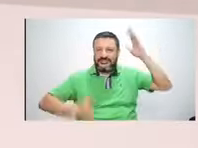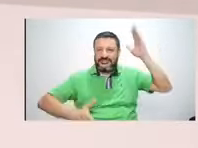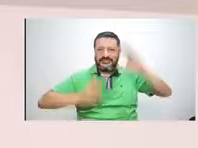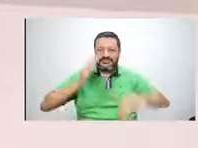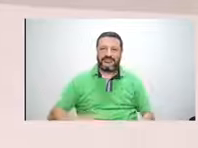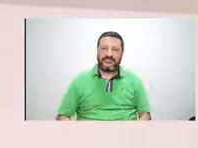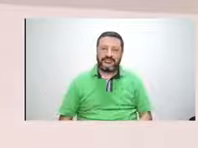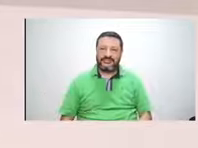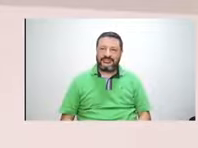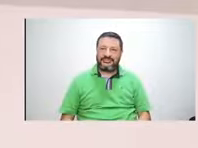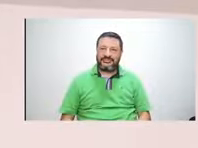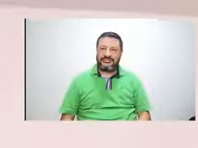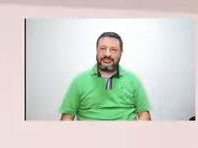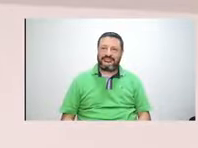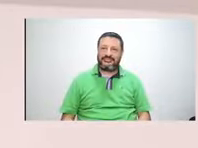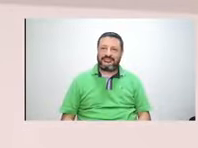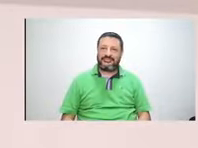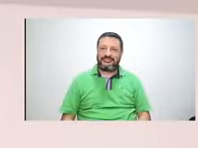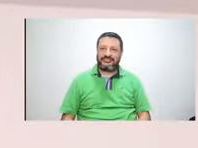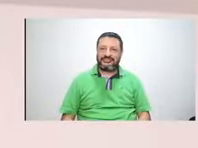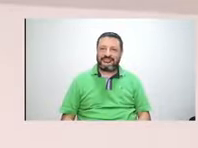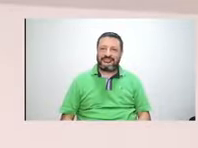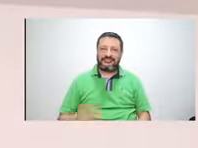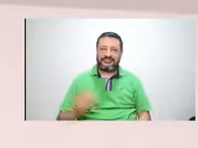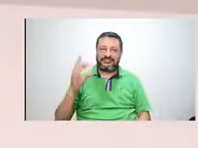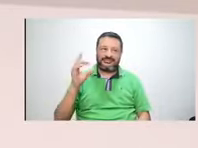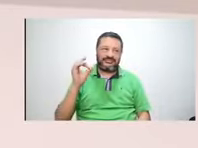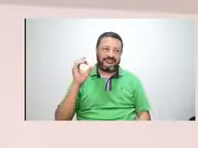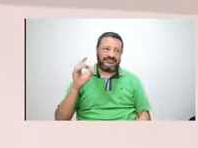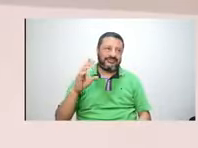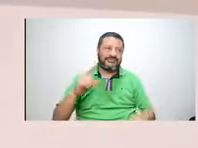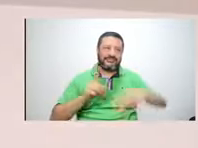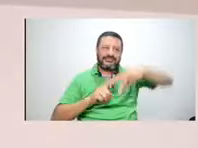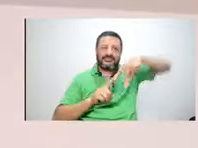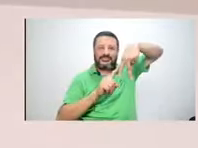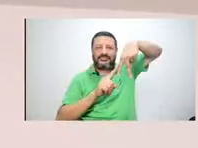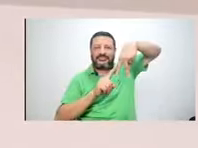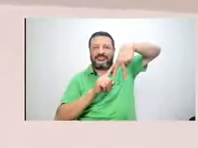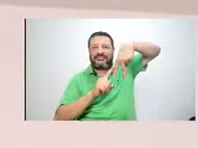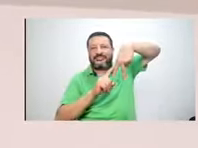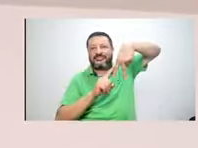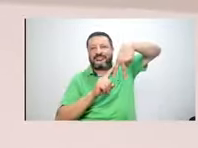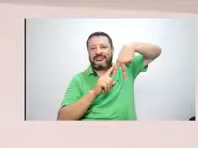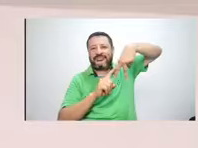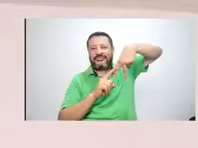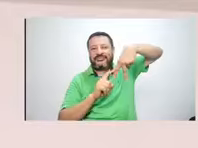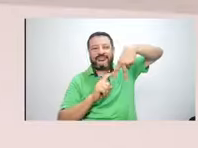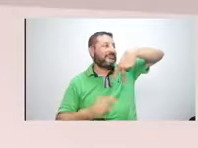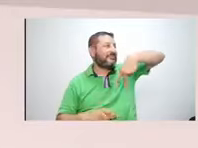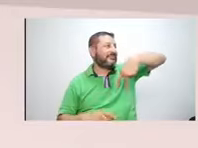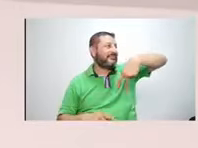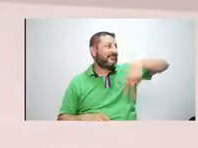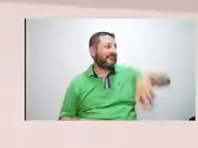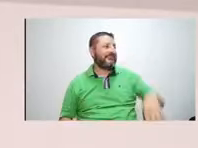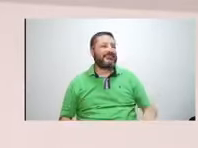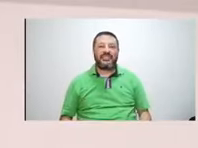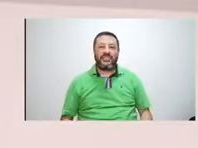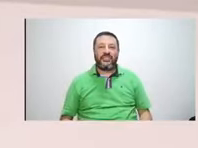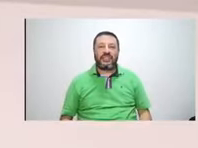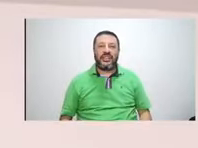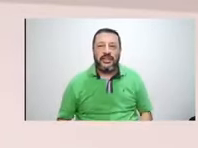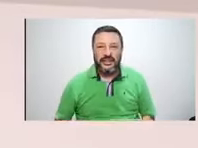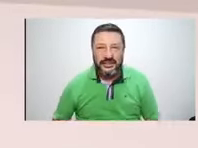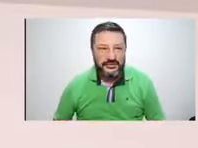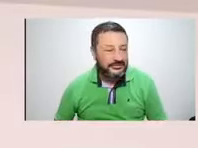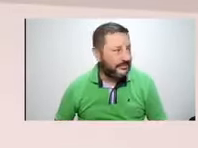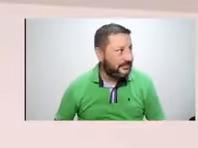una sentadilla, me sentía muy mal de ahí de la pierna, y era pues debido como a toda la carga del año. Y resulta